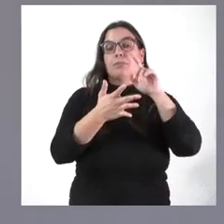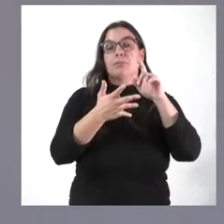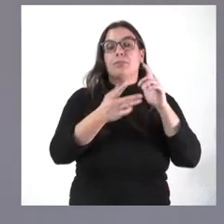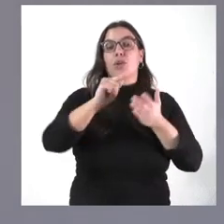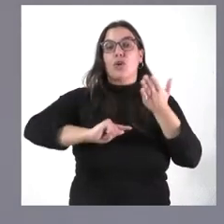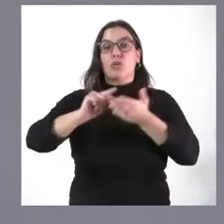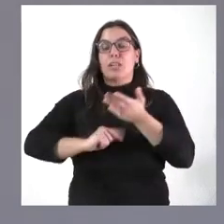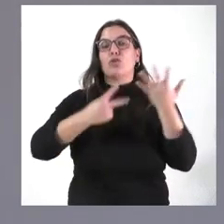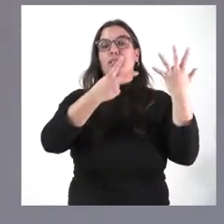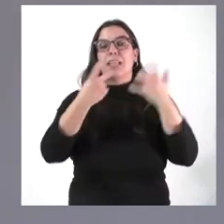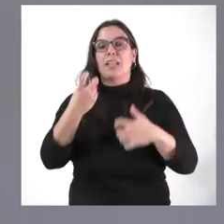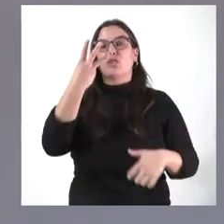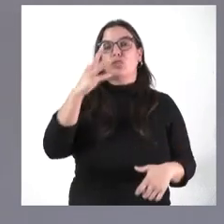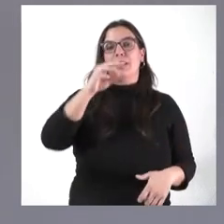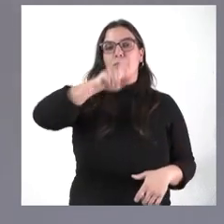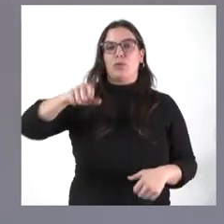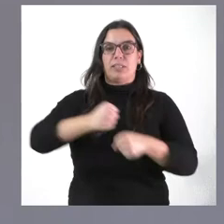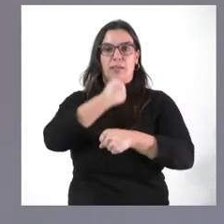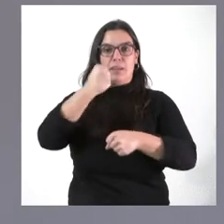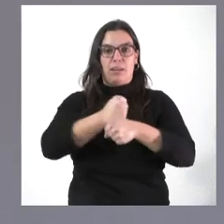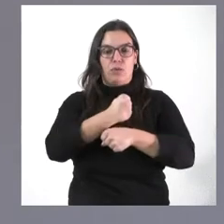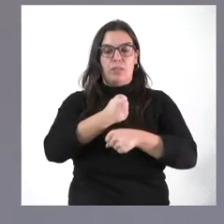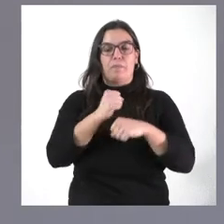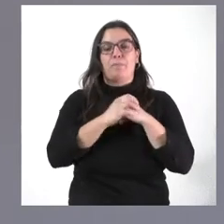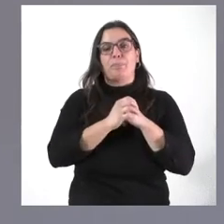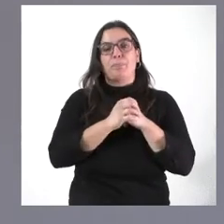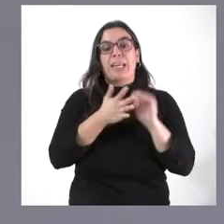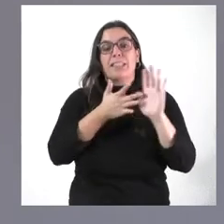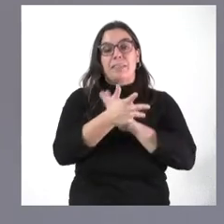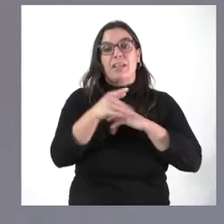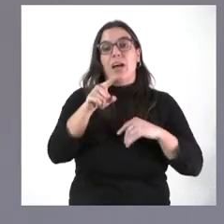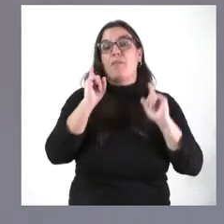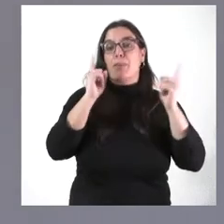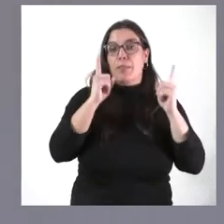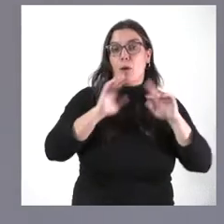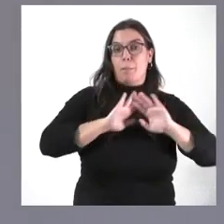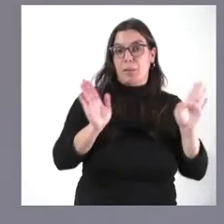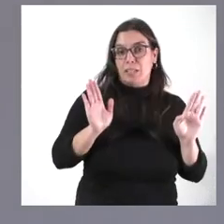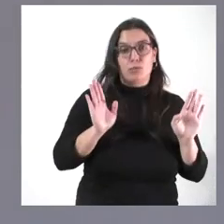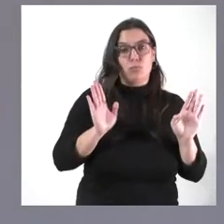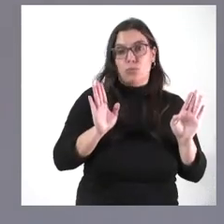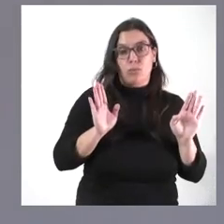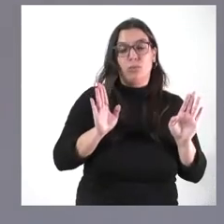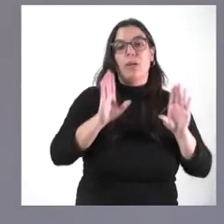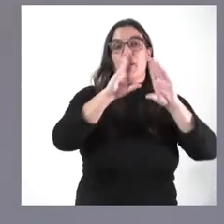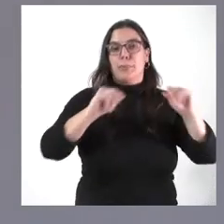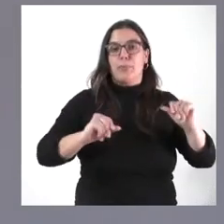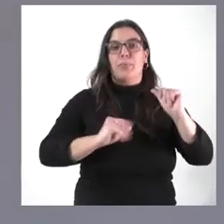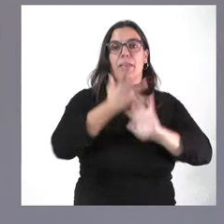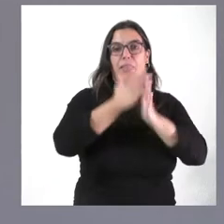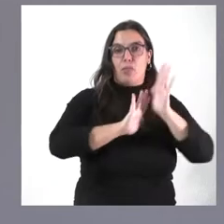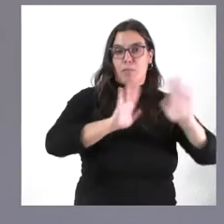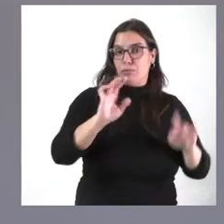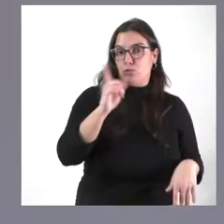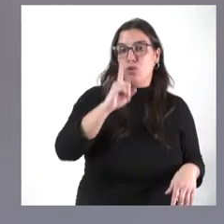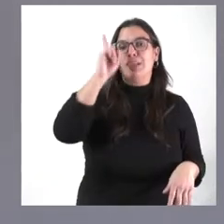730 trabajadores para esta función no solamente es una materia de prevención de extinción de incendios sino también es una